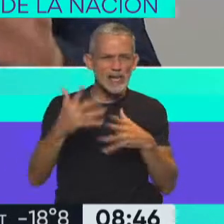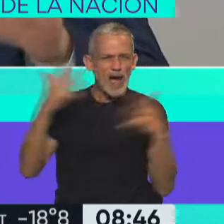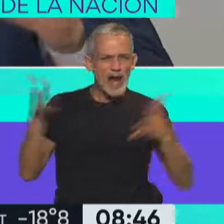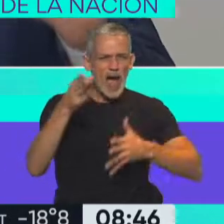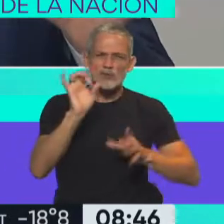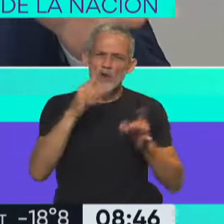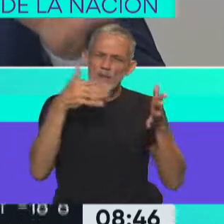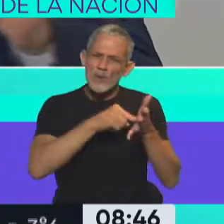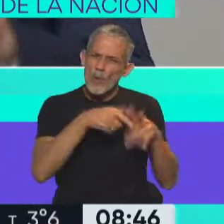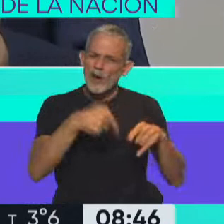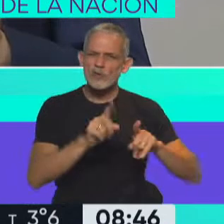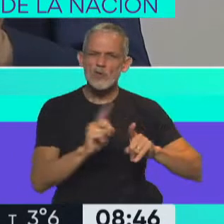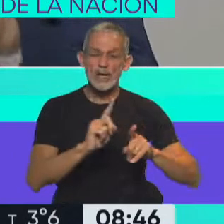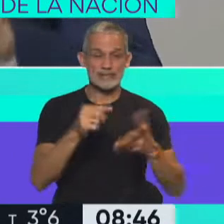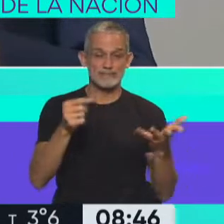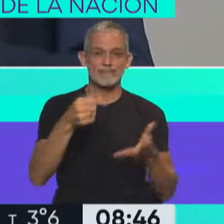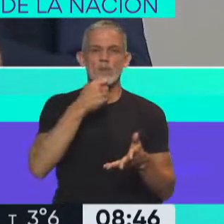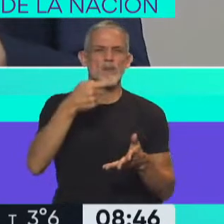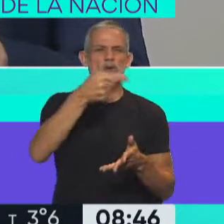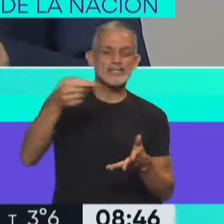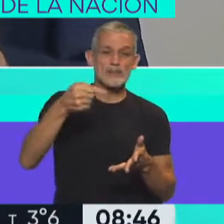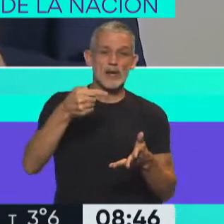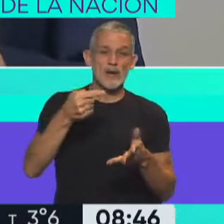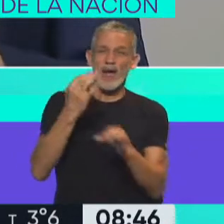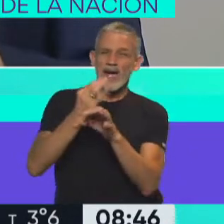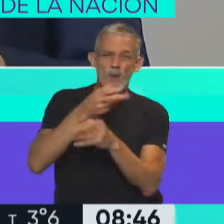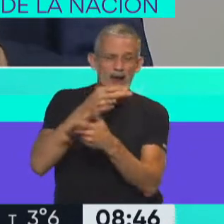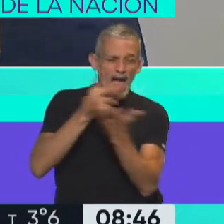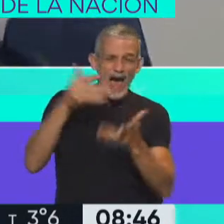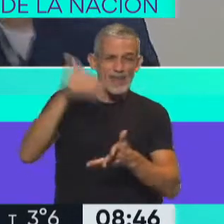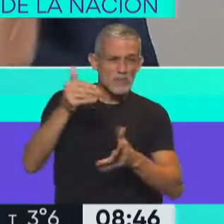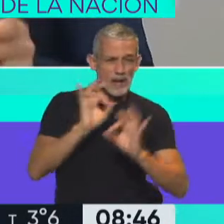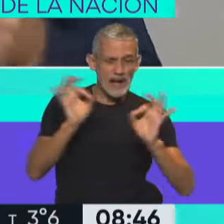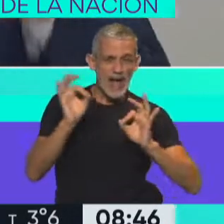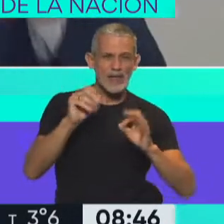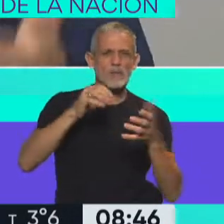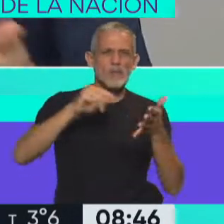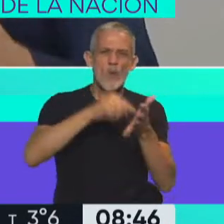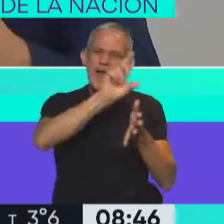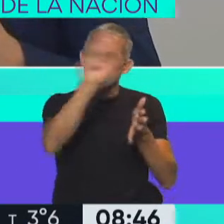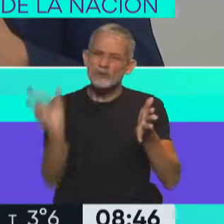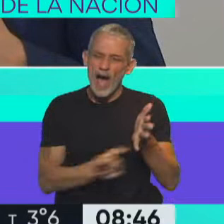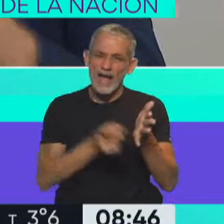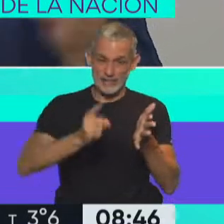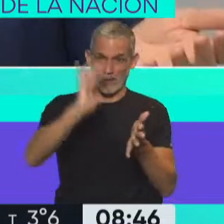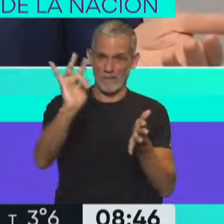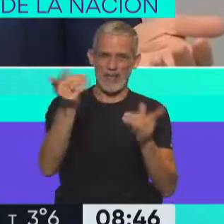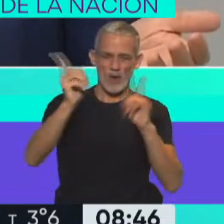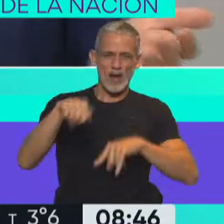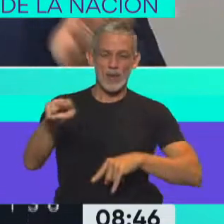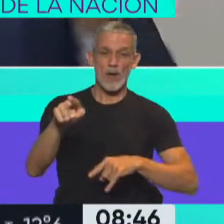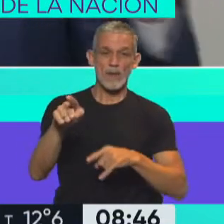porque inclusive en las semanas que no tuvimos presencialidad en el conurbano, que estamos recuperando el día miércoles,